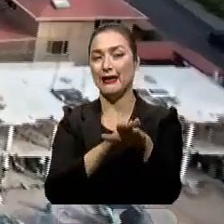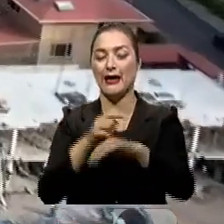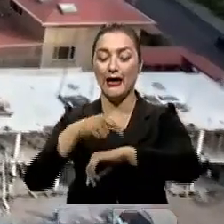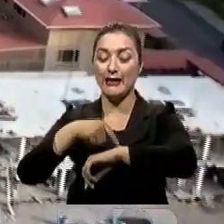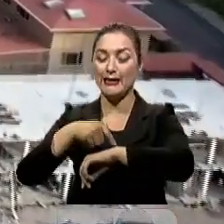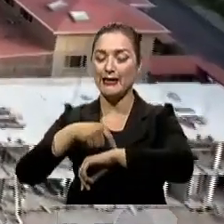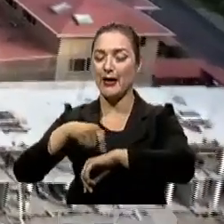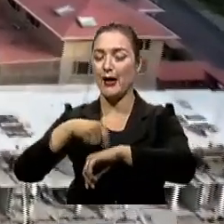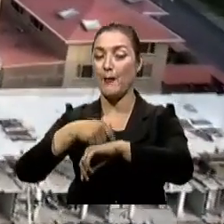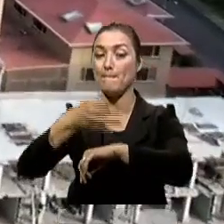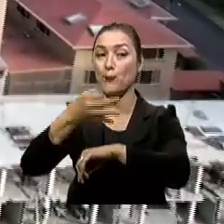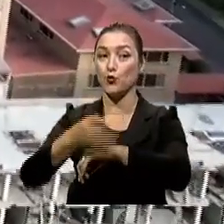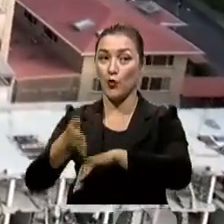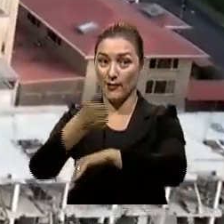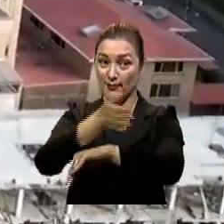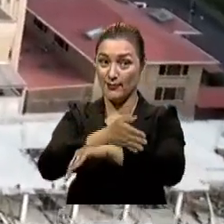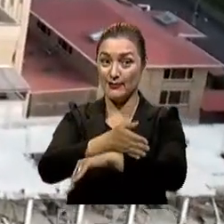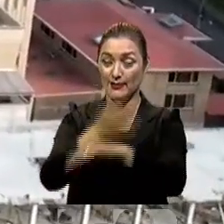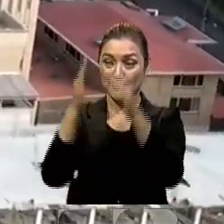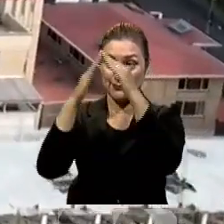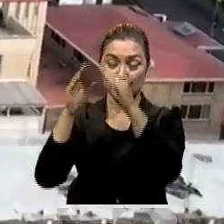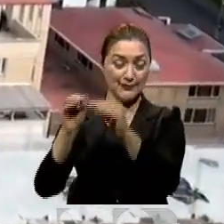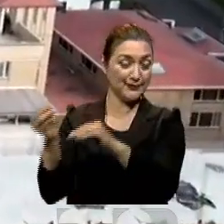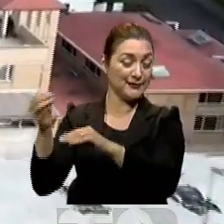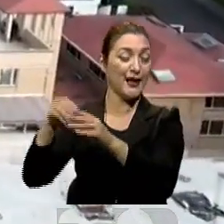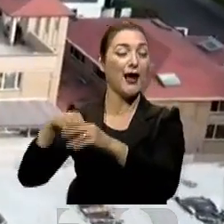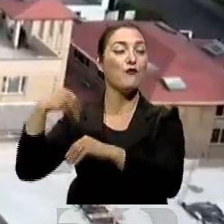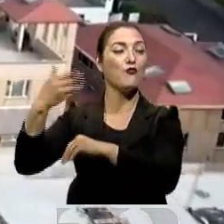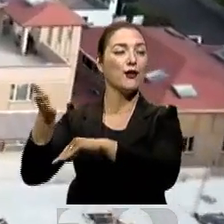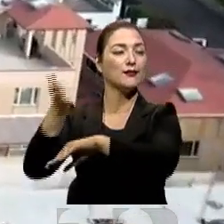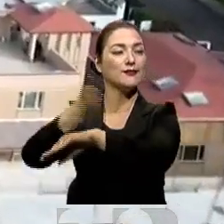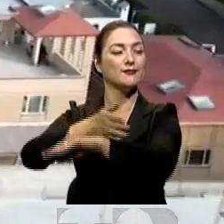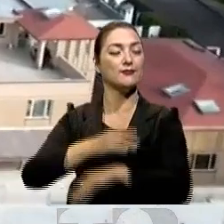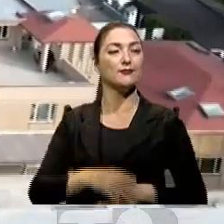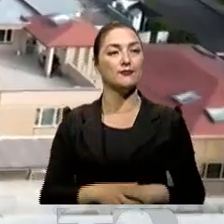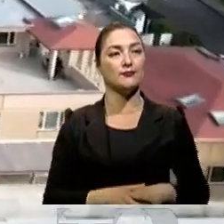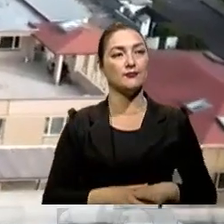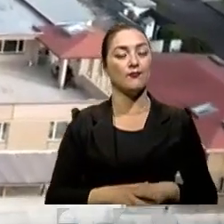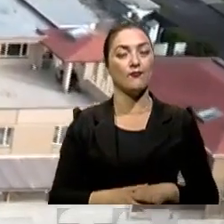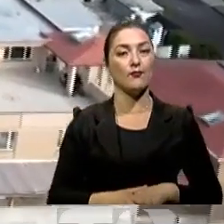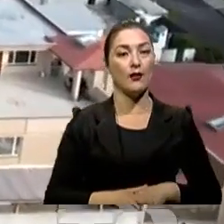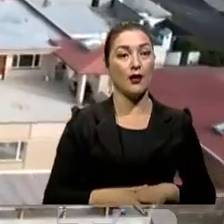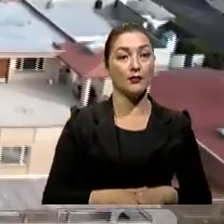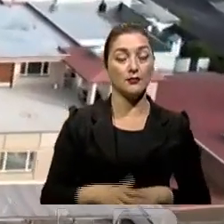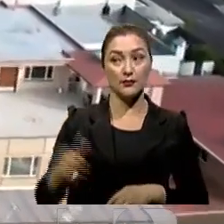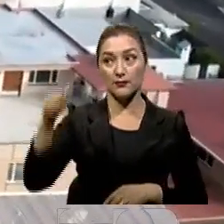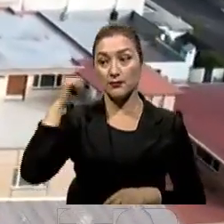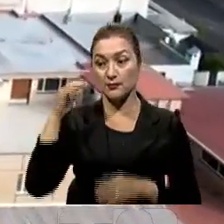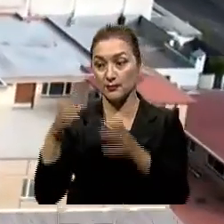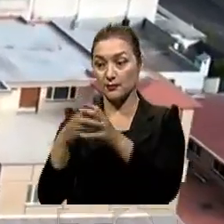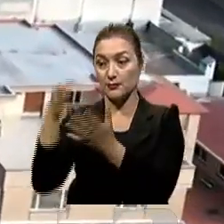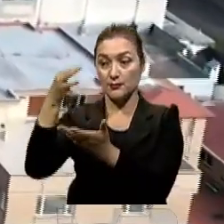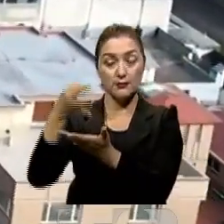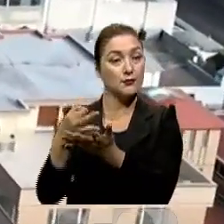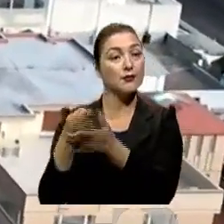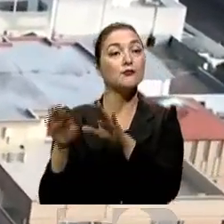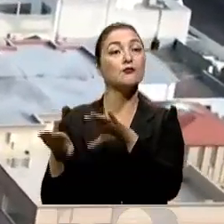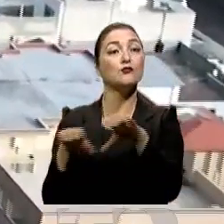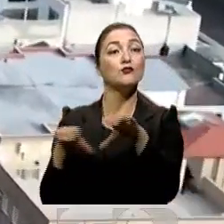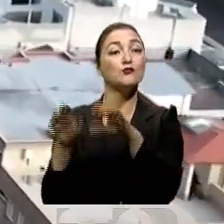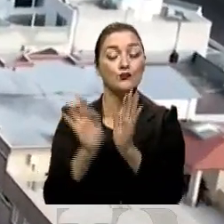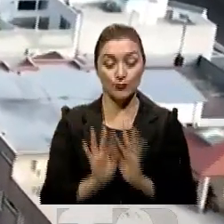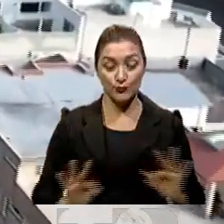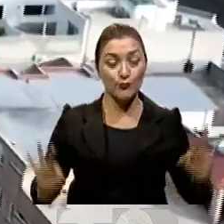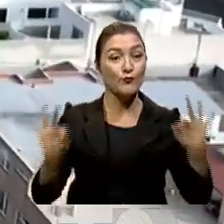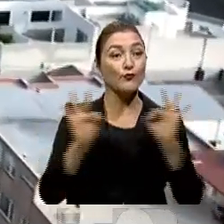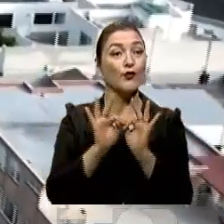Salir temprano de casa. También recordarles que ayer se registró una fuerte actividad en el volcán Cotopaxi, entonces es importante que las